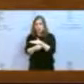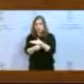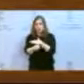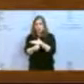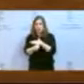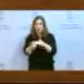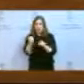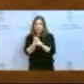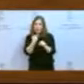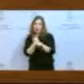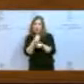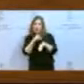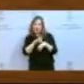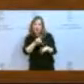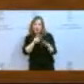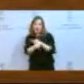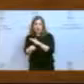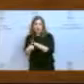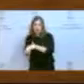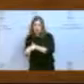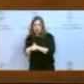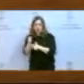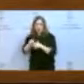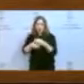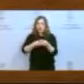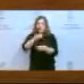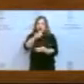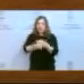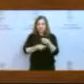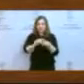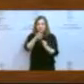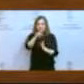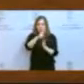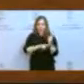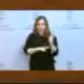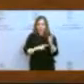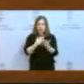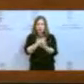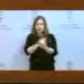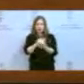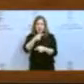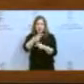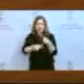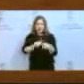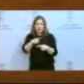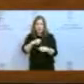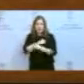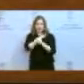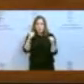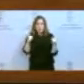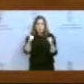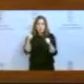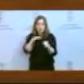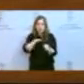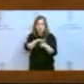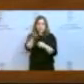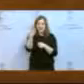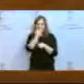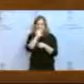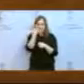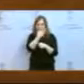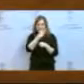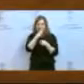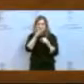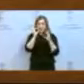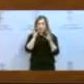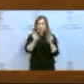de Colocación, el desarrollo reglamentario de mediación familiar, la implantación en el ámbito escolar de medidas para la